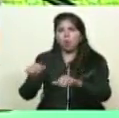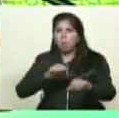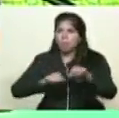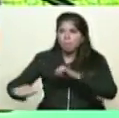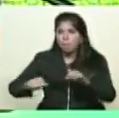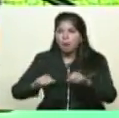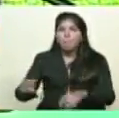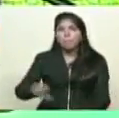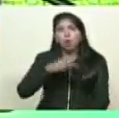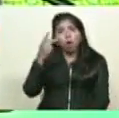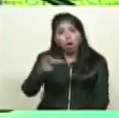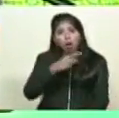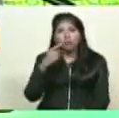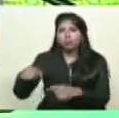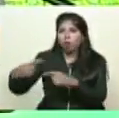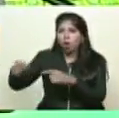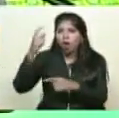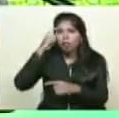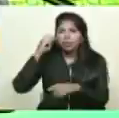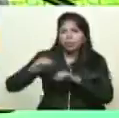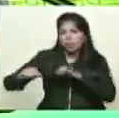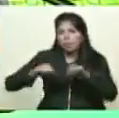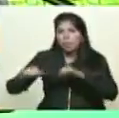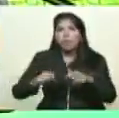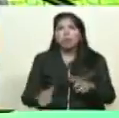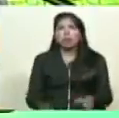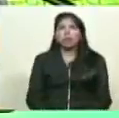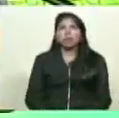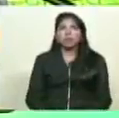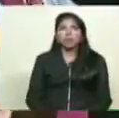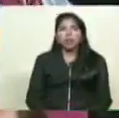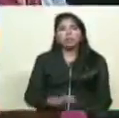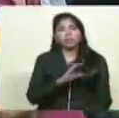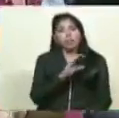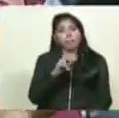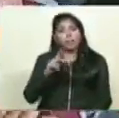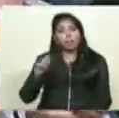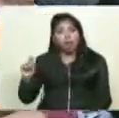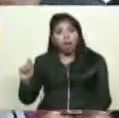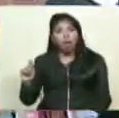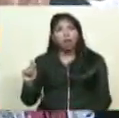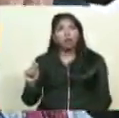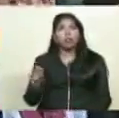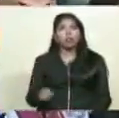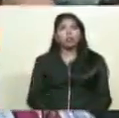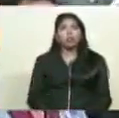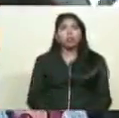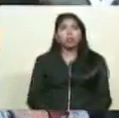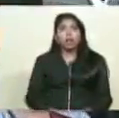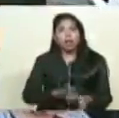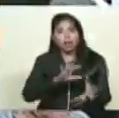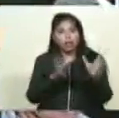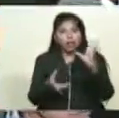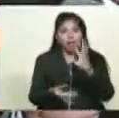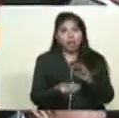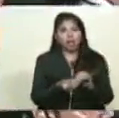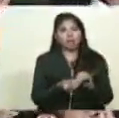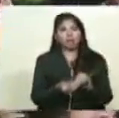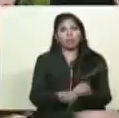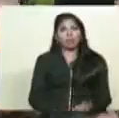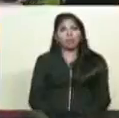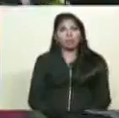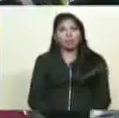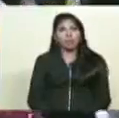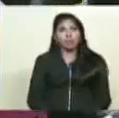político todos los días a través de los CPT, a través de los CLAP, a través de la